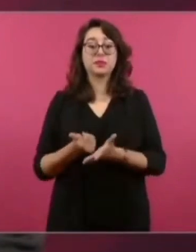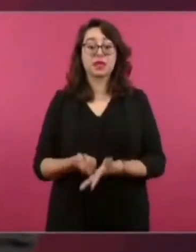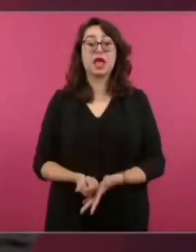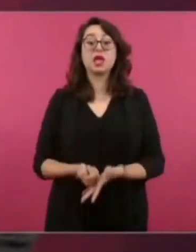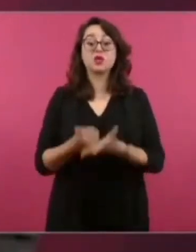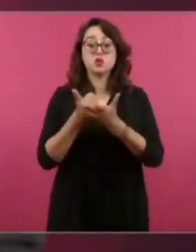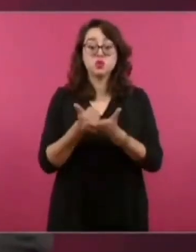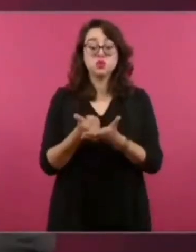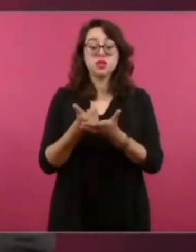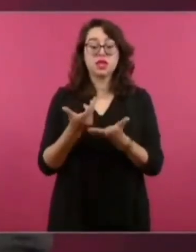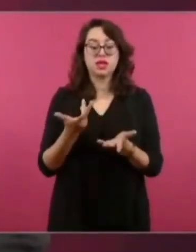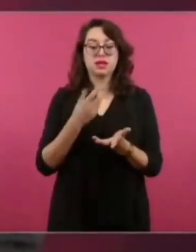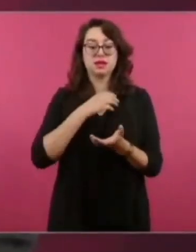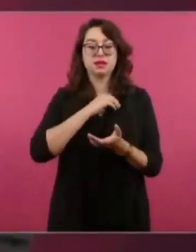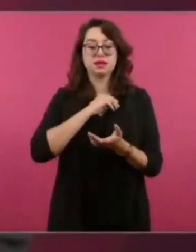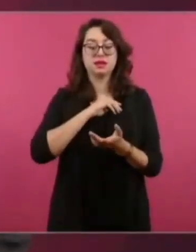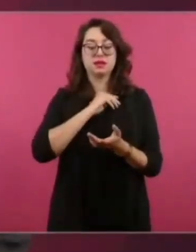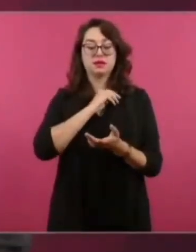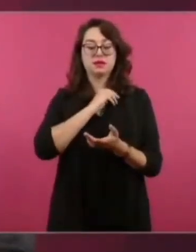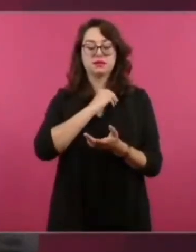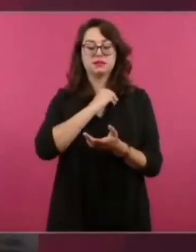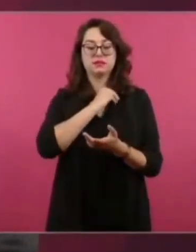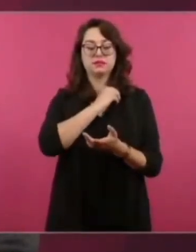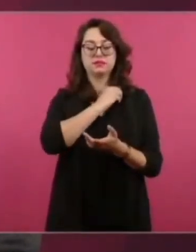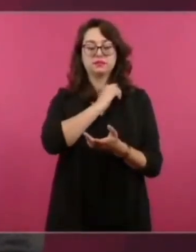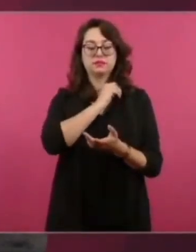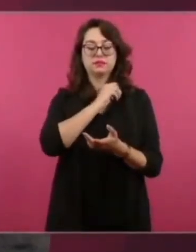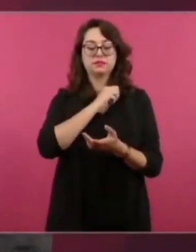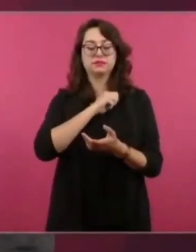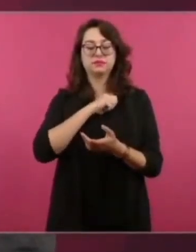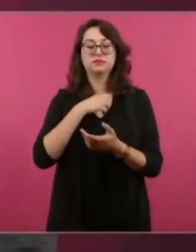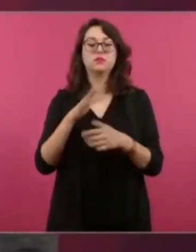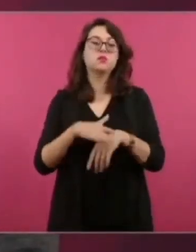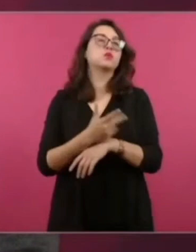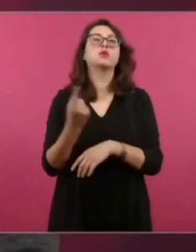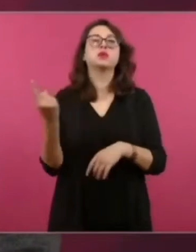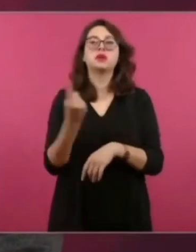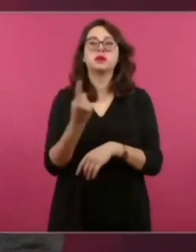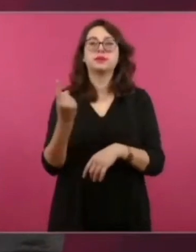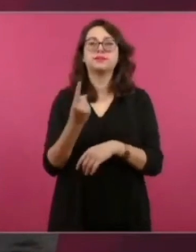funcionó porque además, eso hay que decirlo,